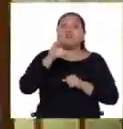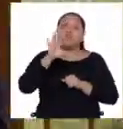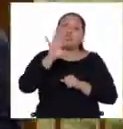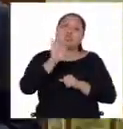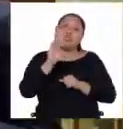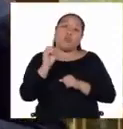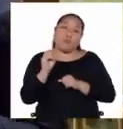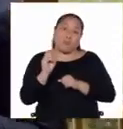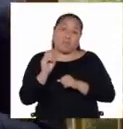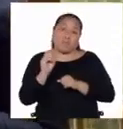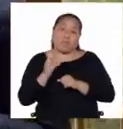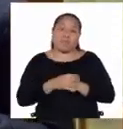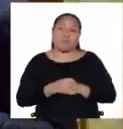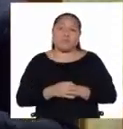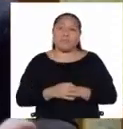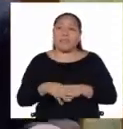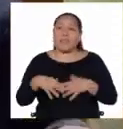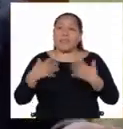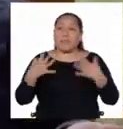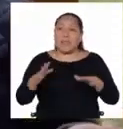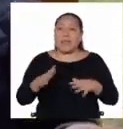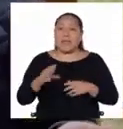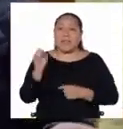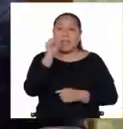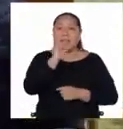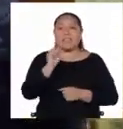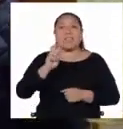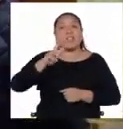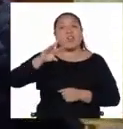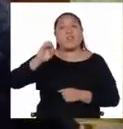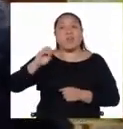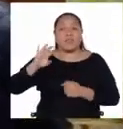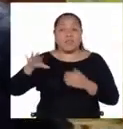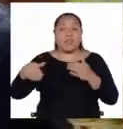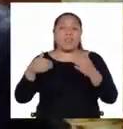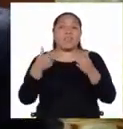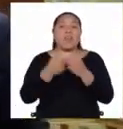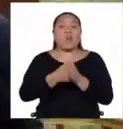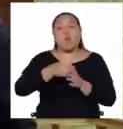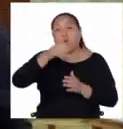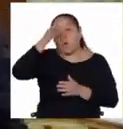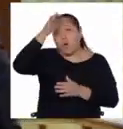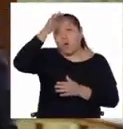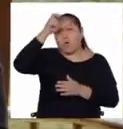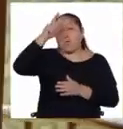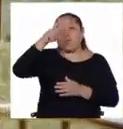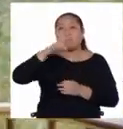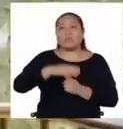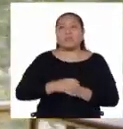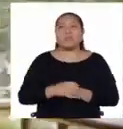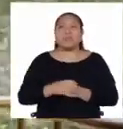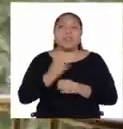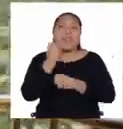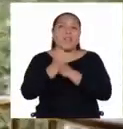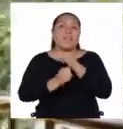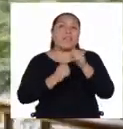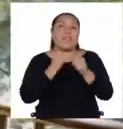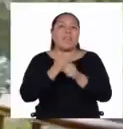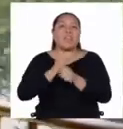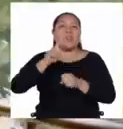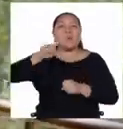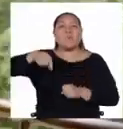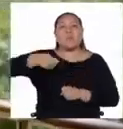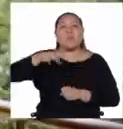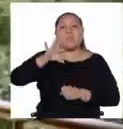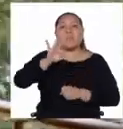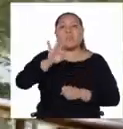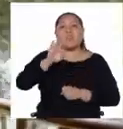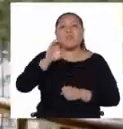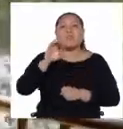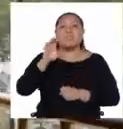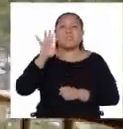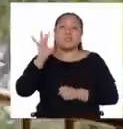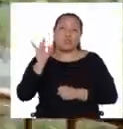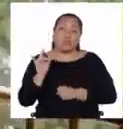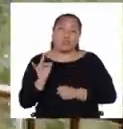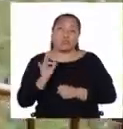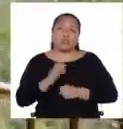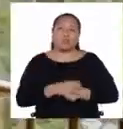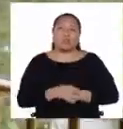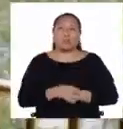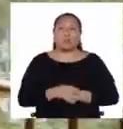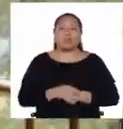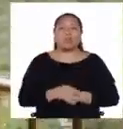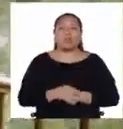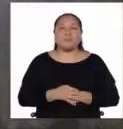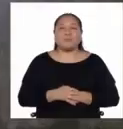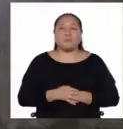1890. Finalmente, en el siglo XX, llegó a Cusco, precisamente en el año 1908.